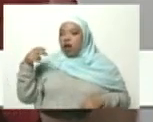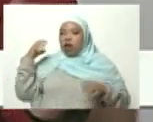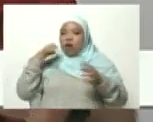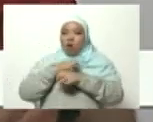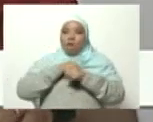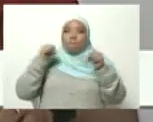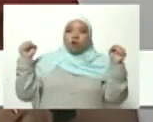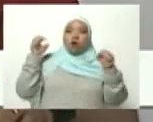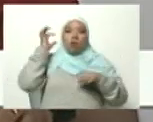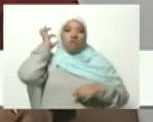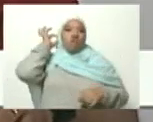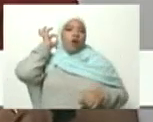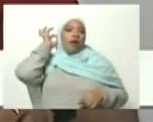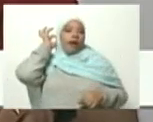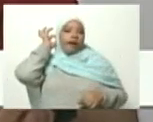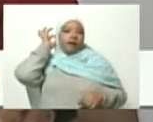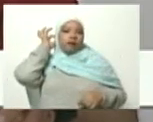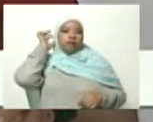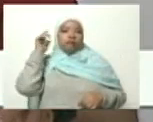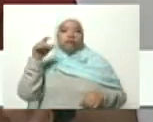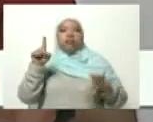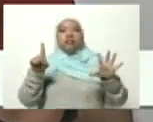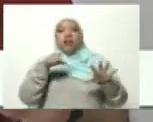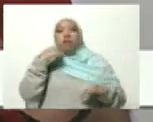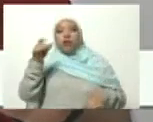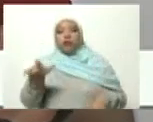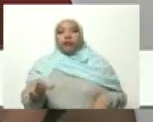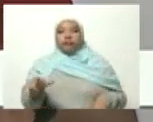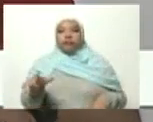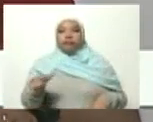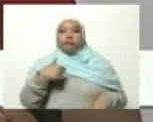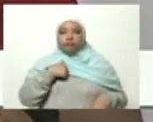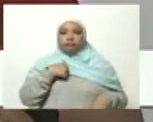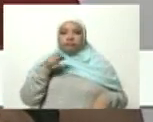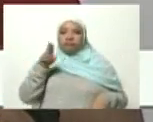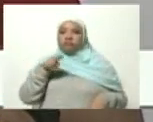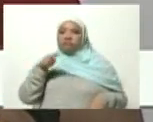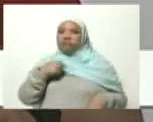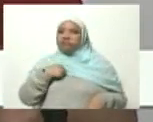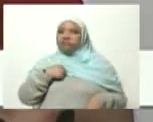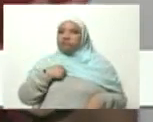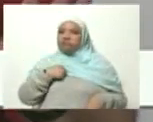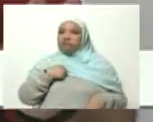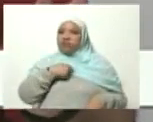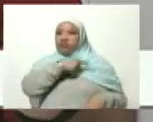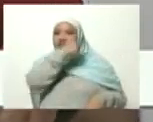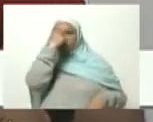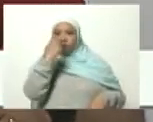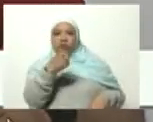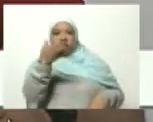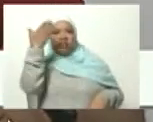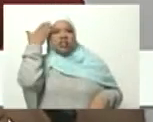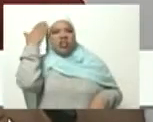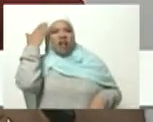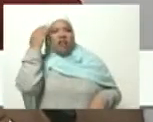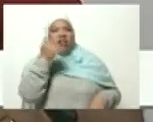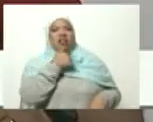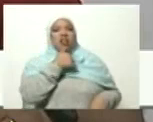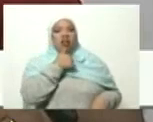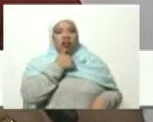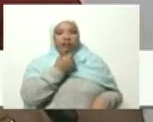si a mí me preguntaran, no me han preguntado, ¿va? Pero eso se sabe de dónde viene.